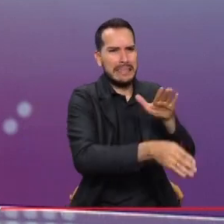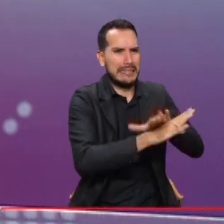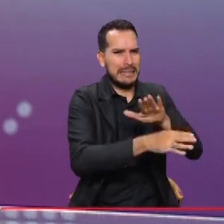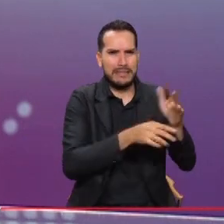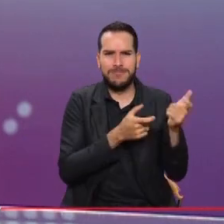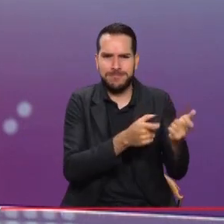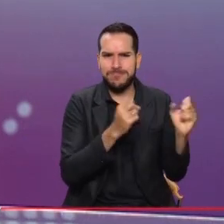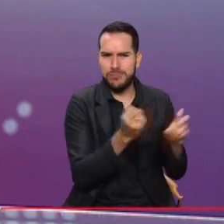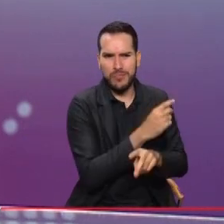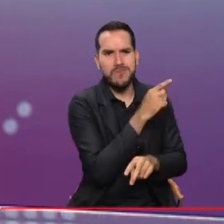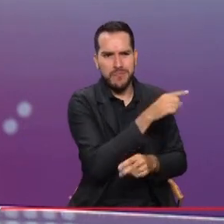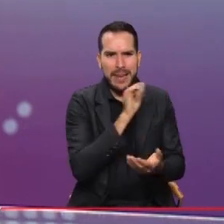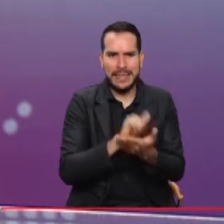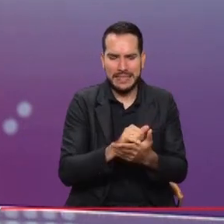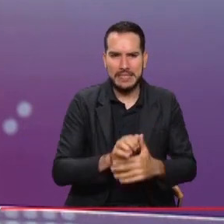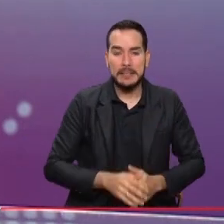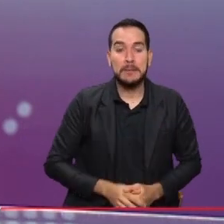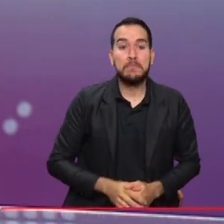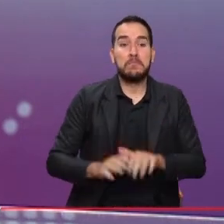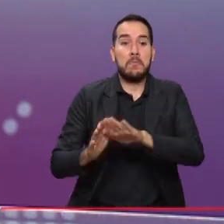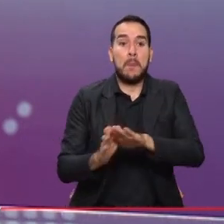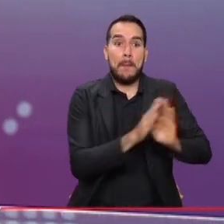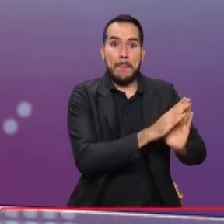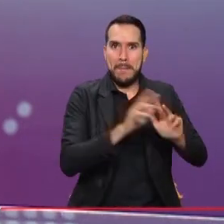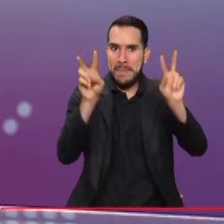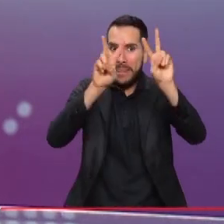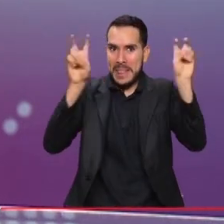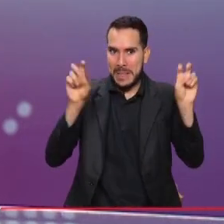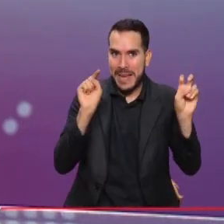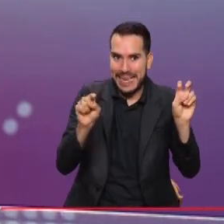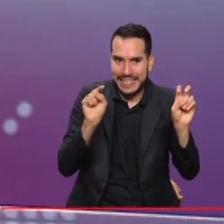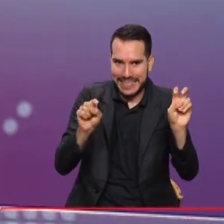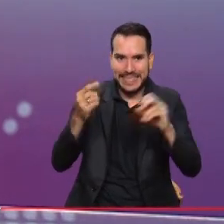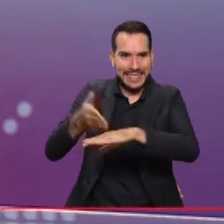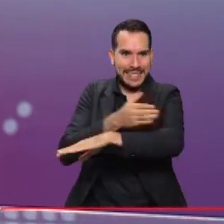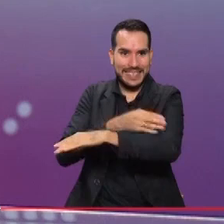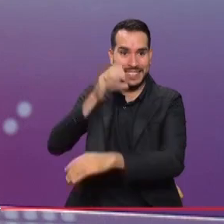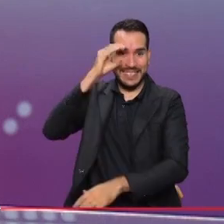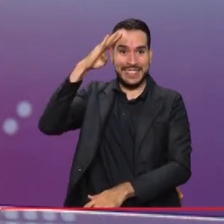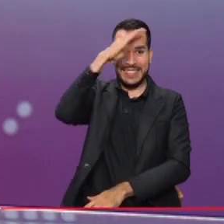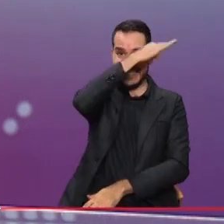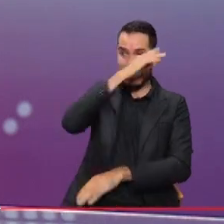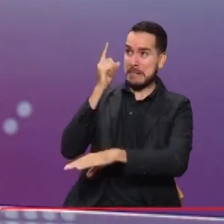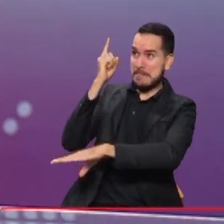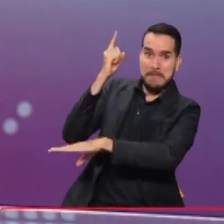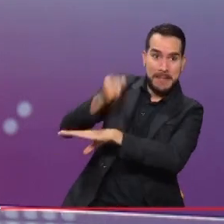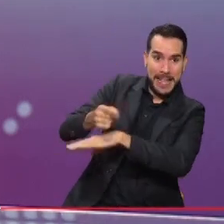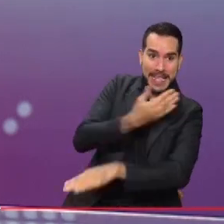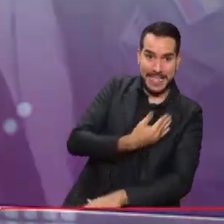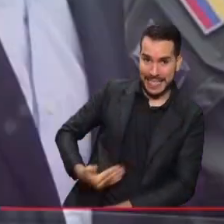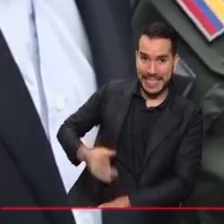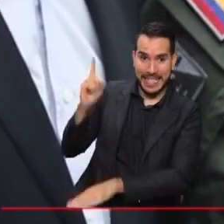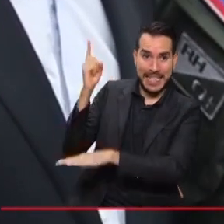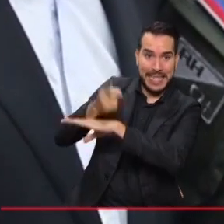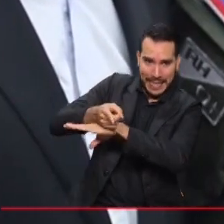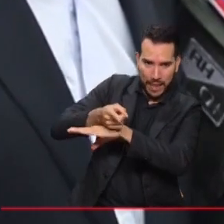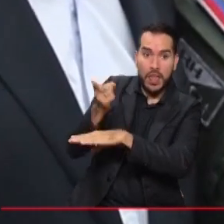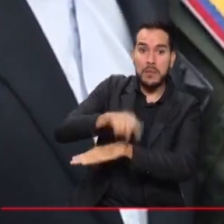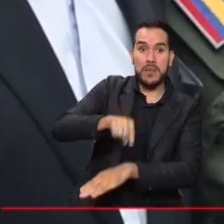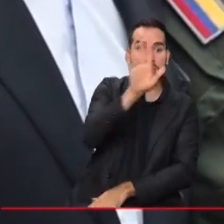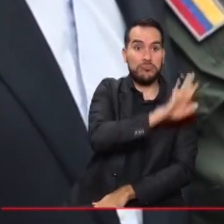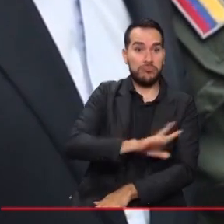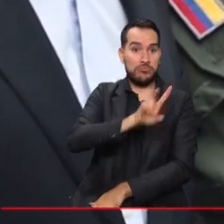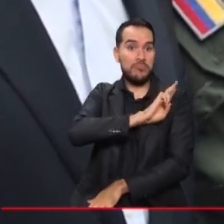A propósito de este tema y en medio de la tensión que generó el anuncio del presidente Gustavo Petro y que involucra al Valle del Cauca,